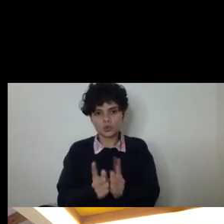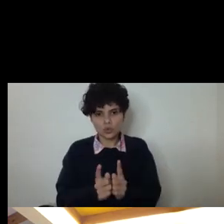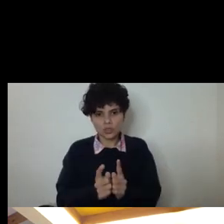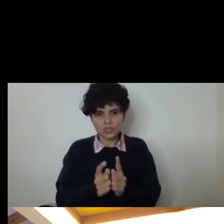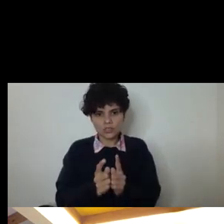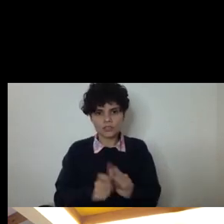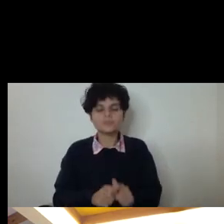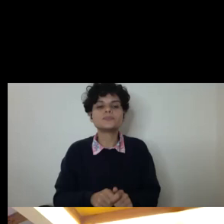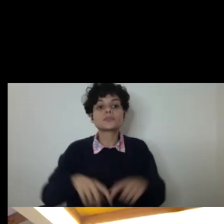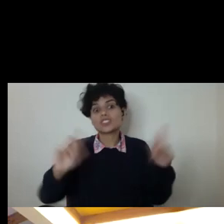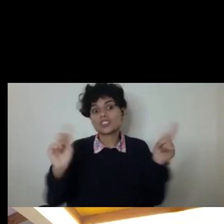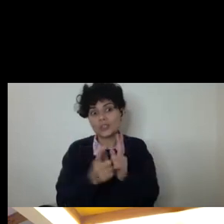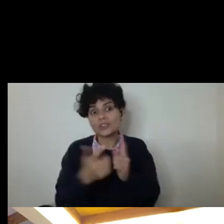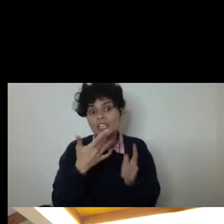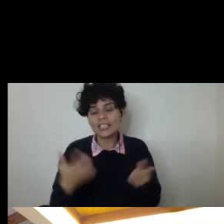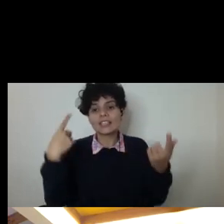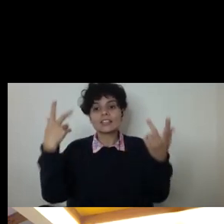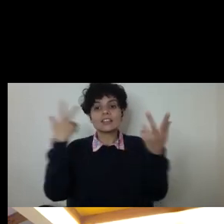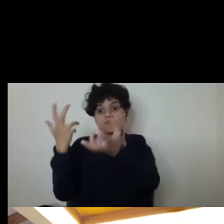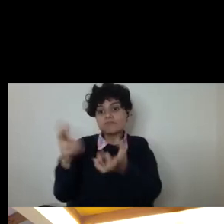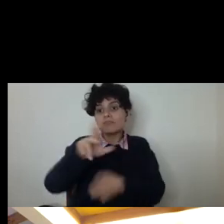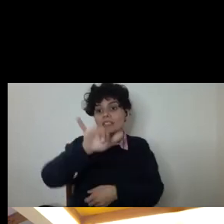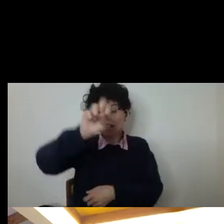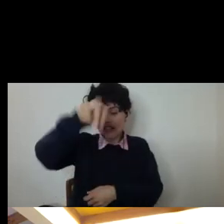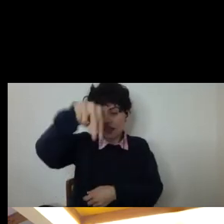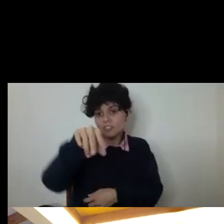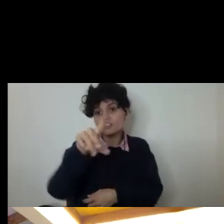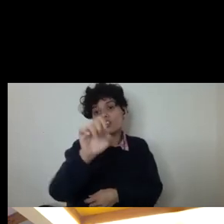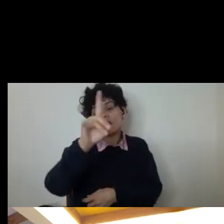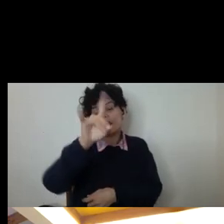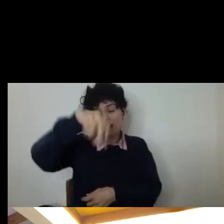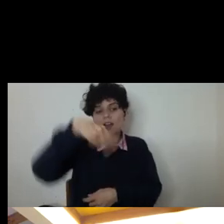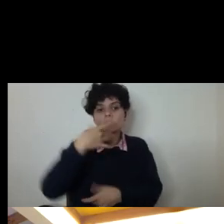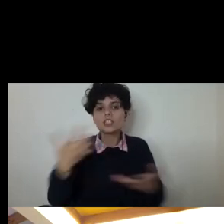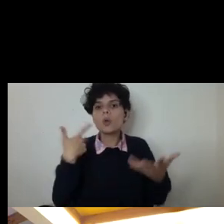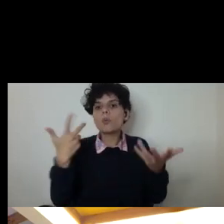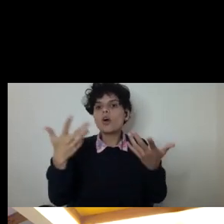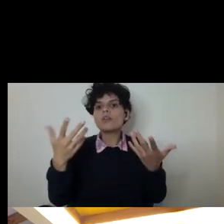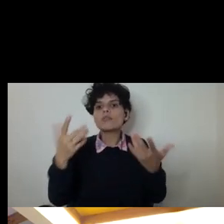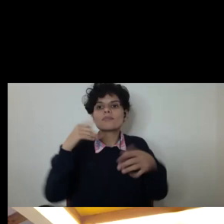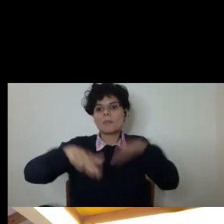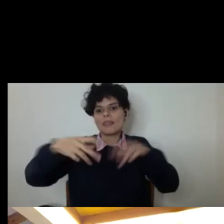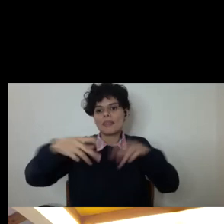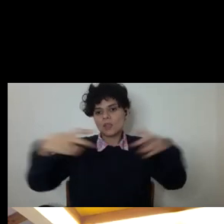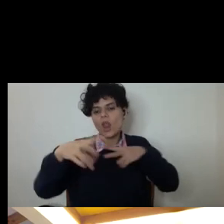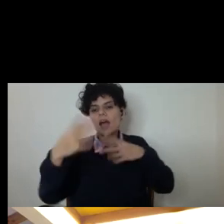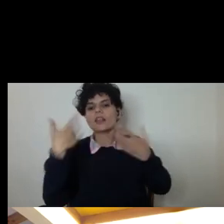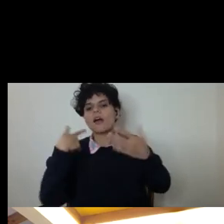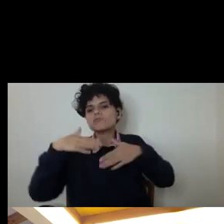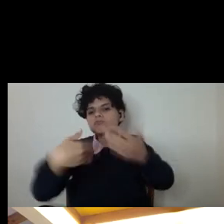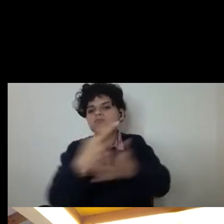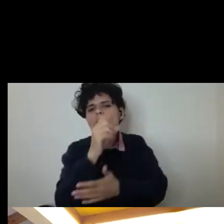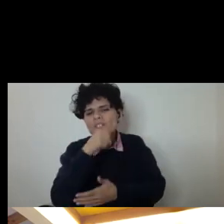calcio mediada por los canales receptores de granodina, que depende del estado de oxidorreducción celular, neuronal, estimula vías